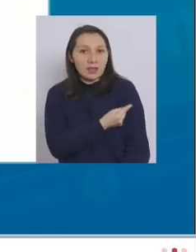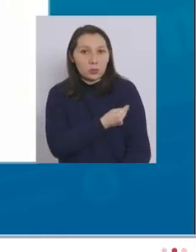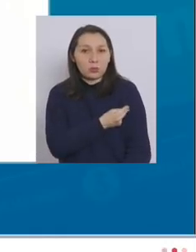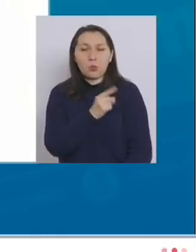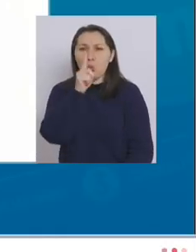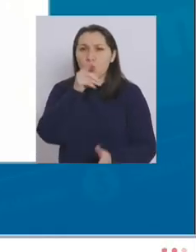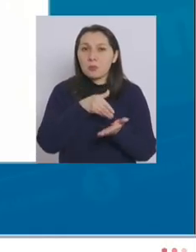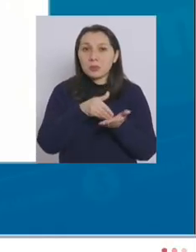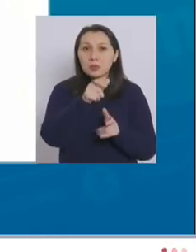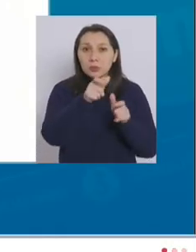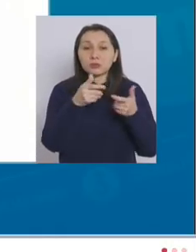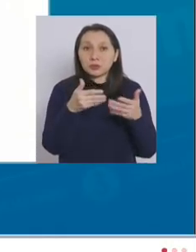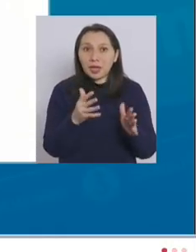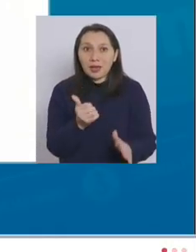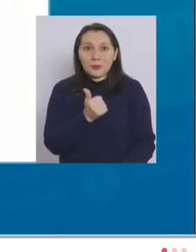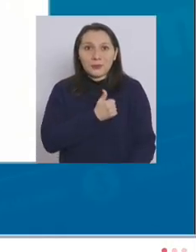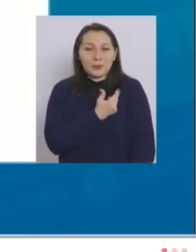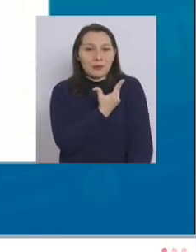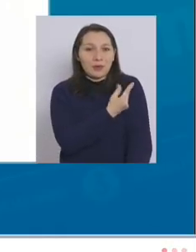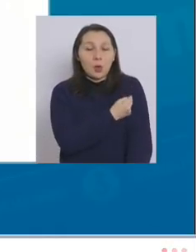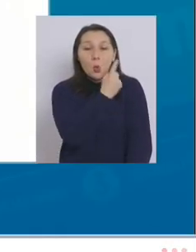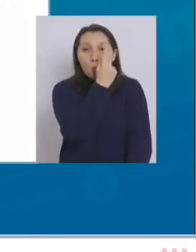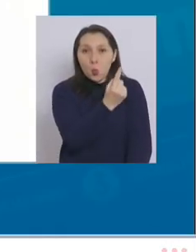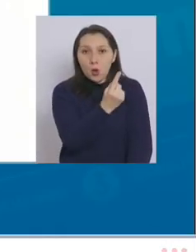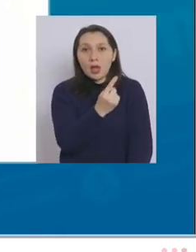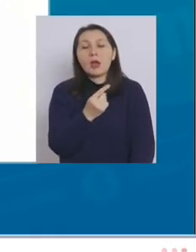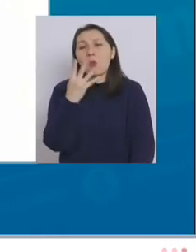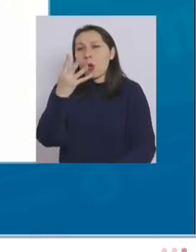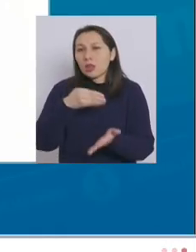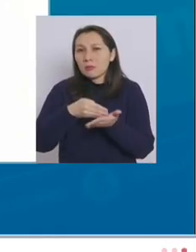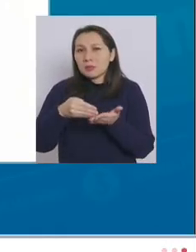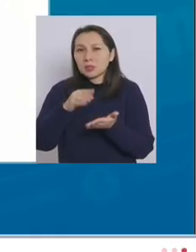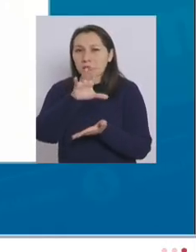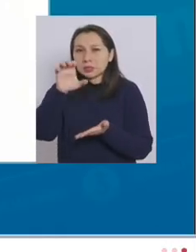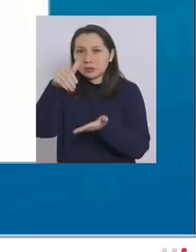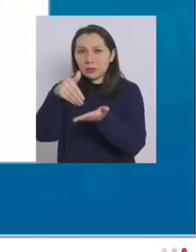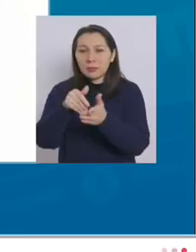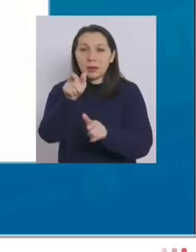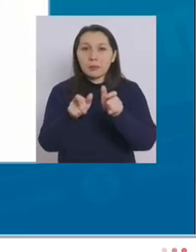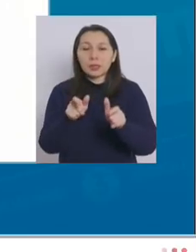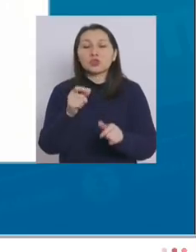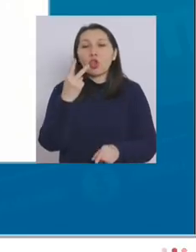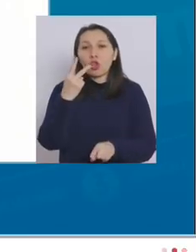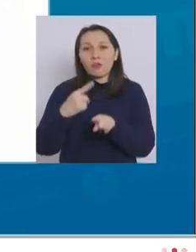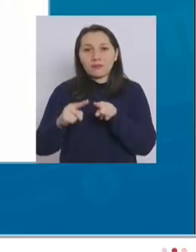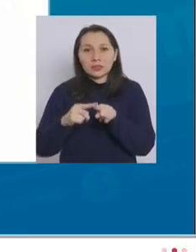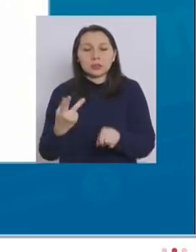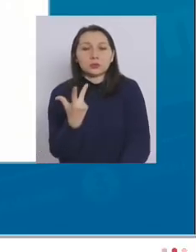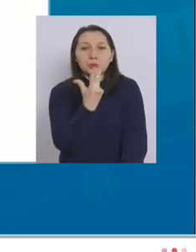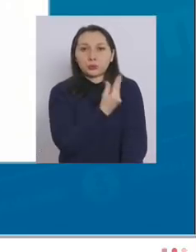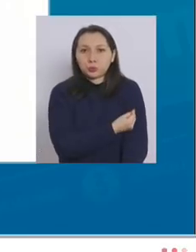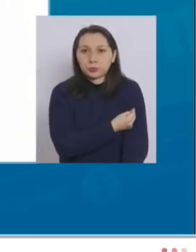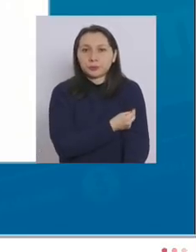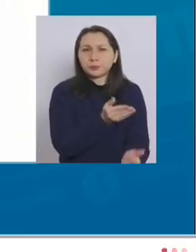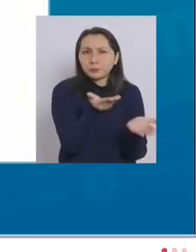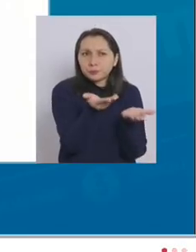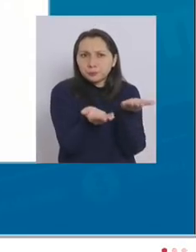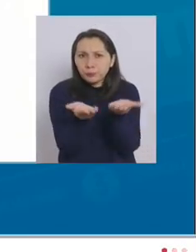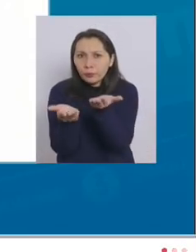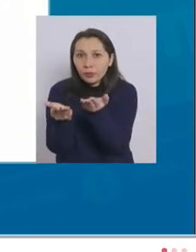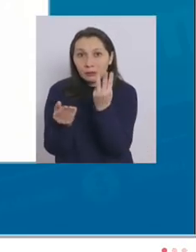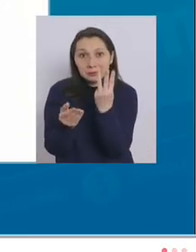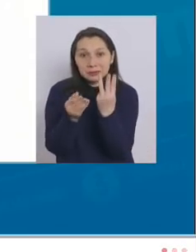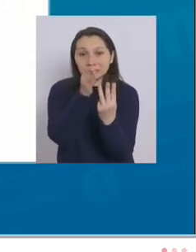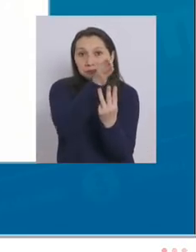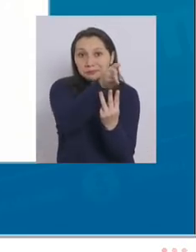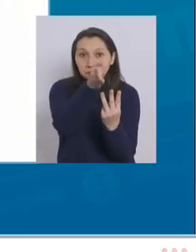cerca de 1 millón de personas vacunadas con una dosis y cerca de 4,5 millones de personas que recibieron sus 2 dosis. Y cuando vemos cómo les